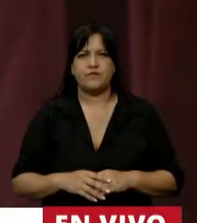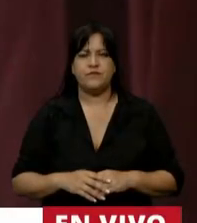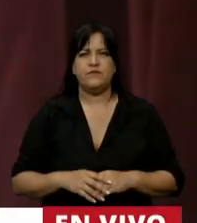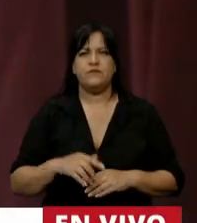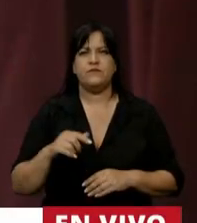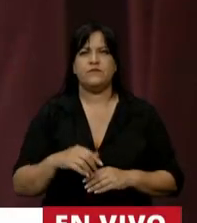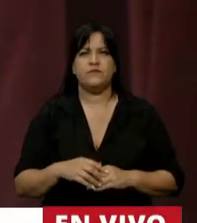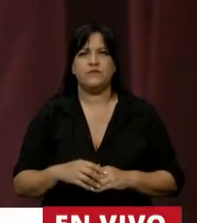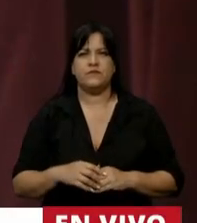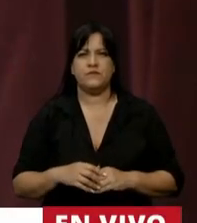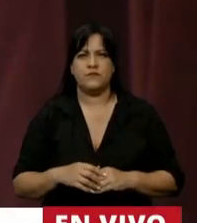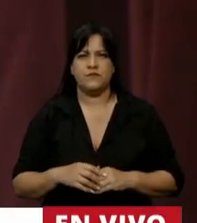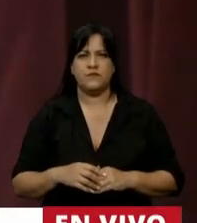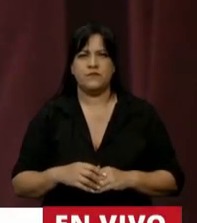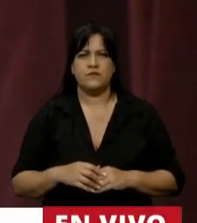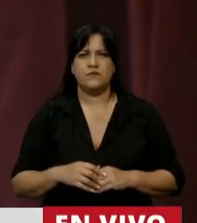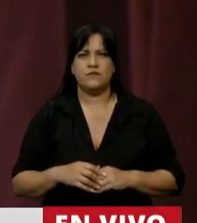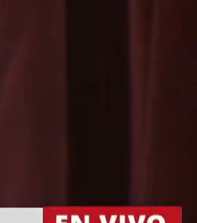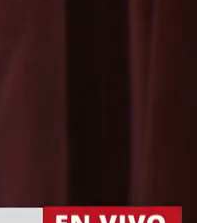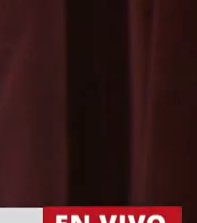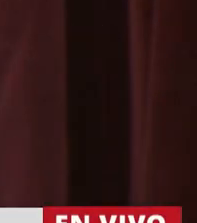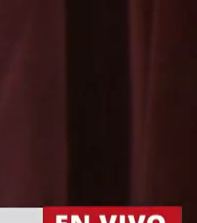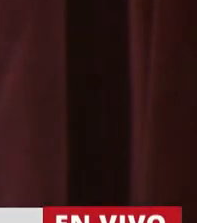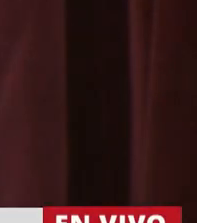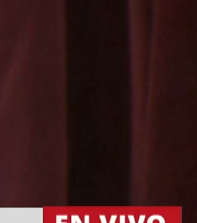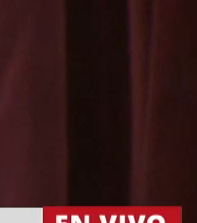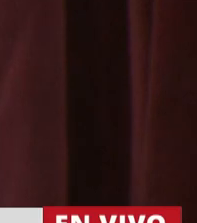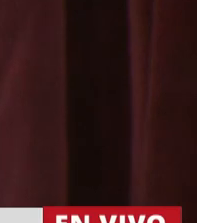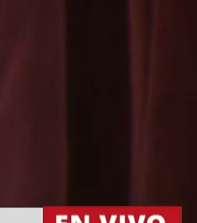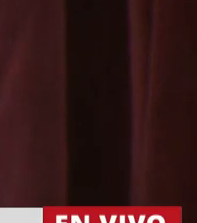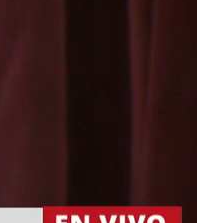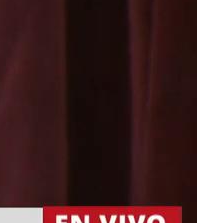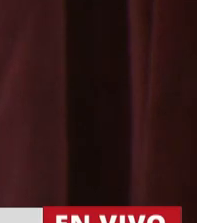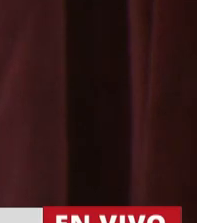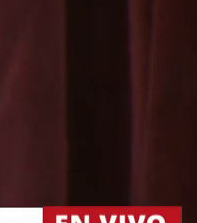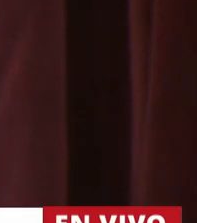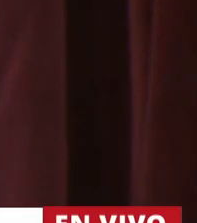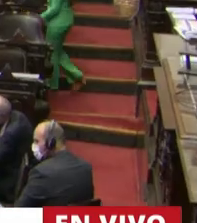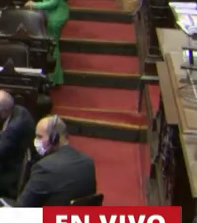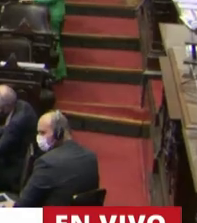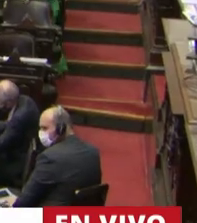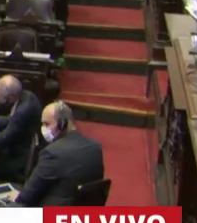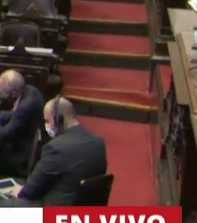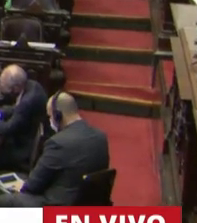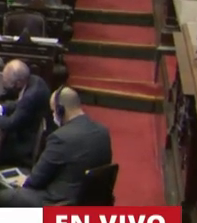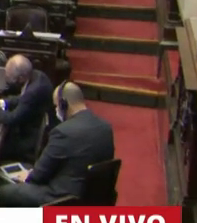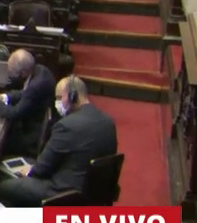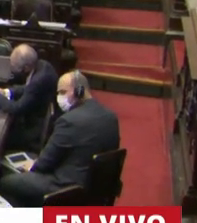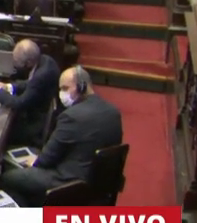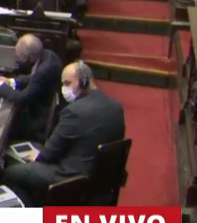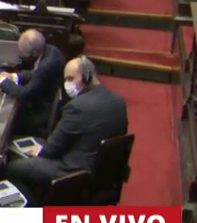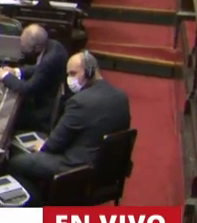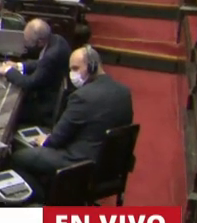Tiene la palabra la diputada Silvia Gabriela Lopenato. Gracias, presidente.